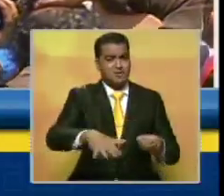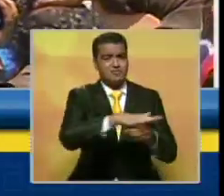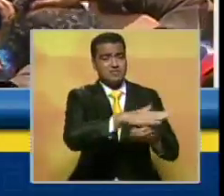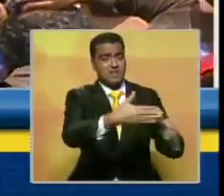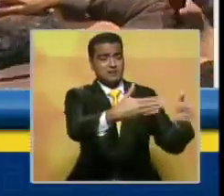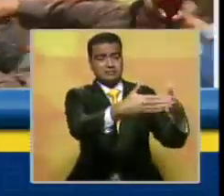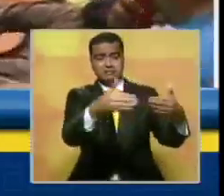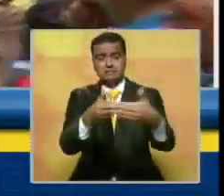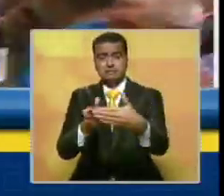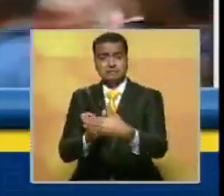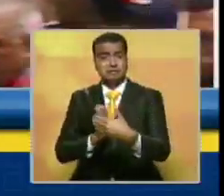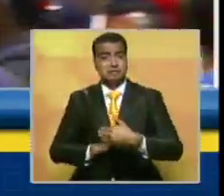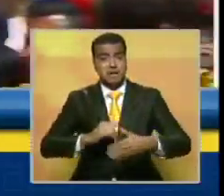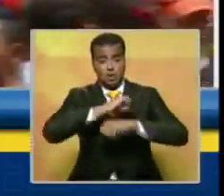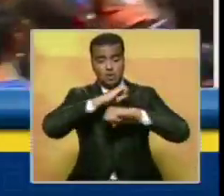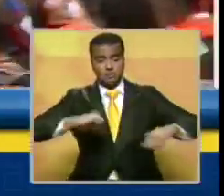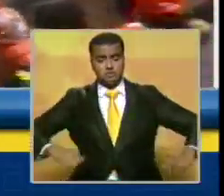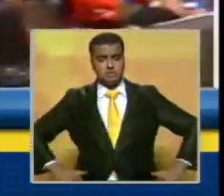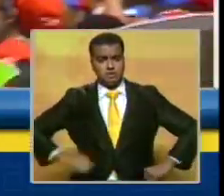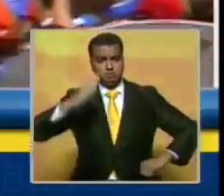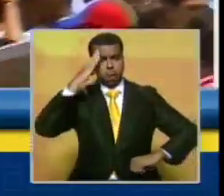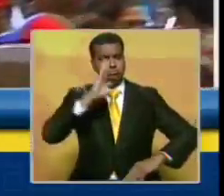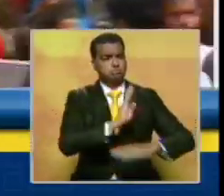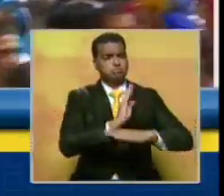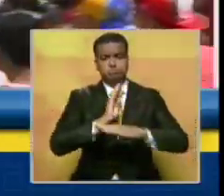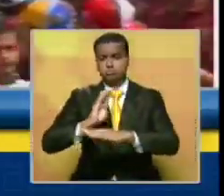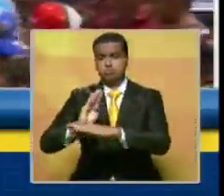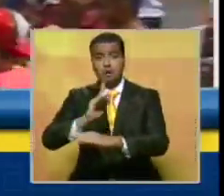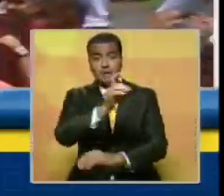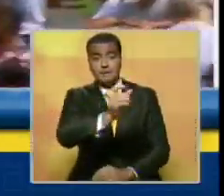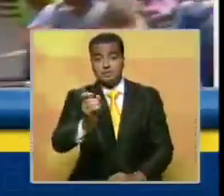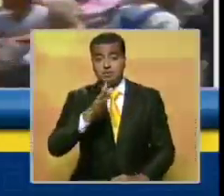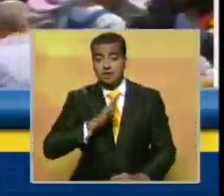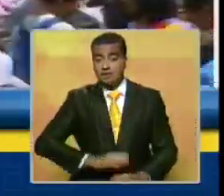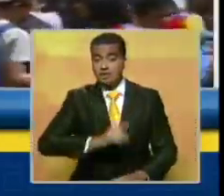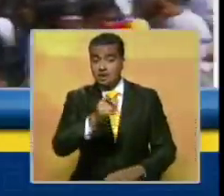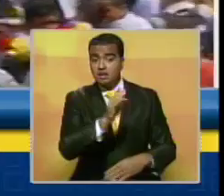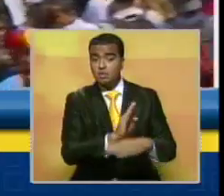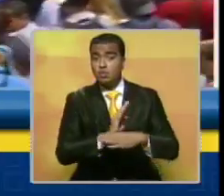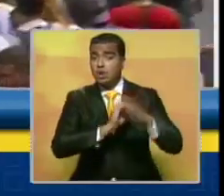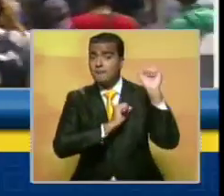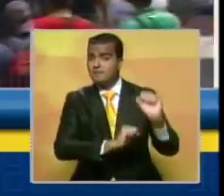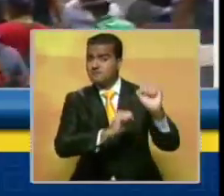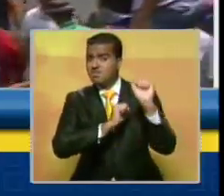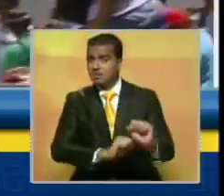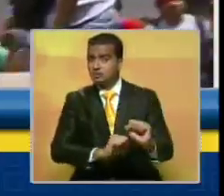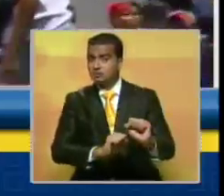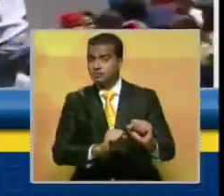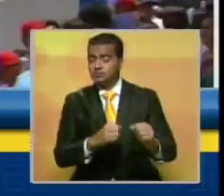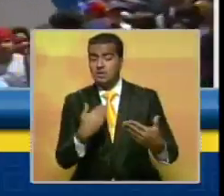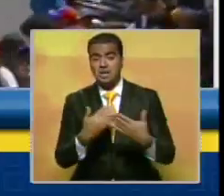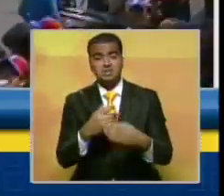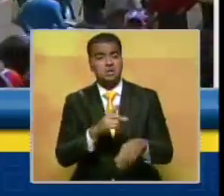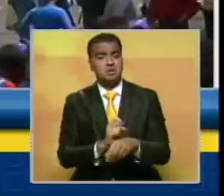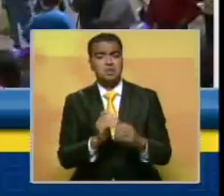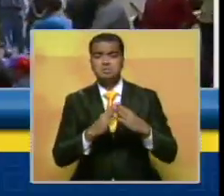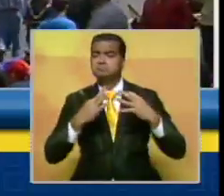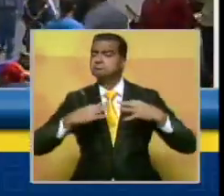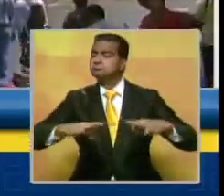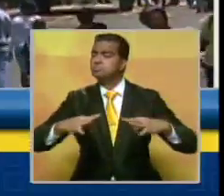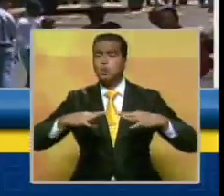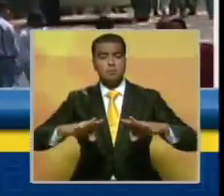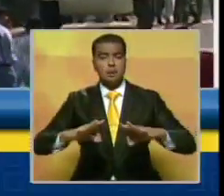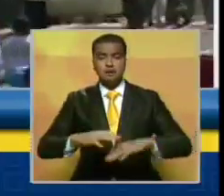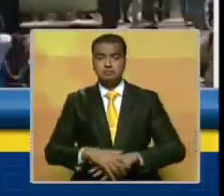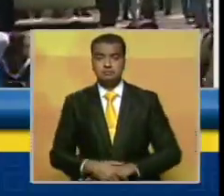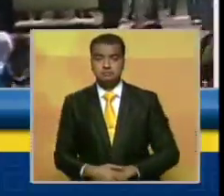cerrada. Hay piquetes de la Guardia Nacional custodiando a las personas que se encuentran aquí manifestando. Hasta el momento todo se ha desarrollado de